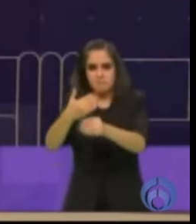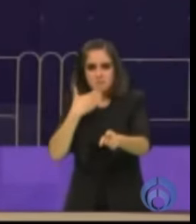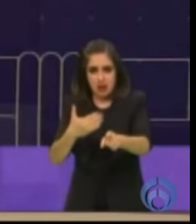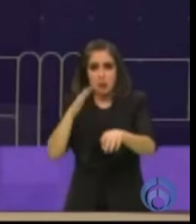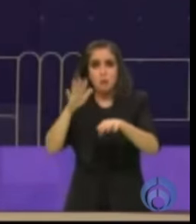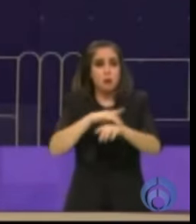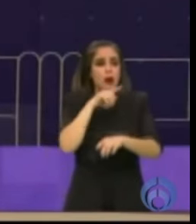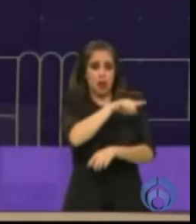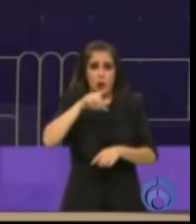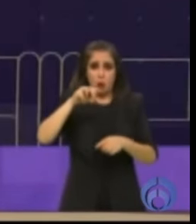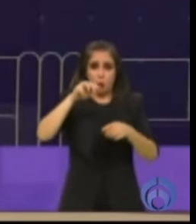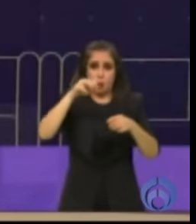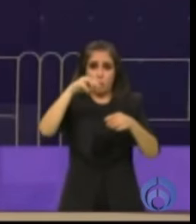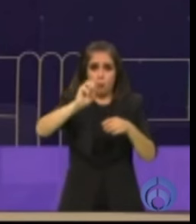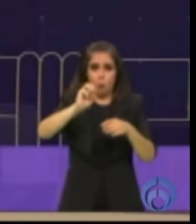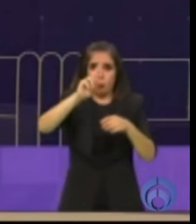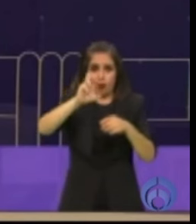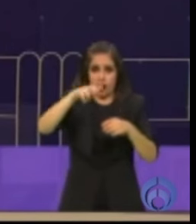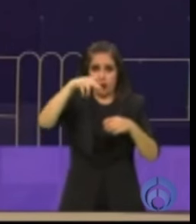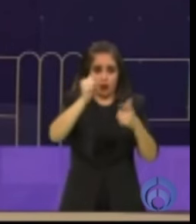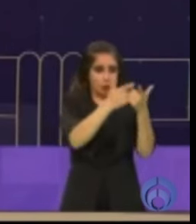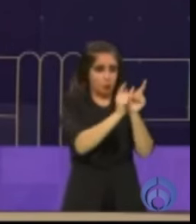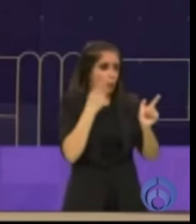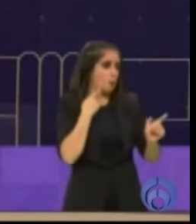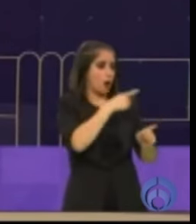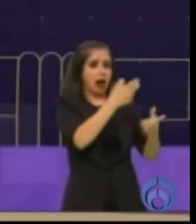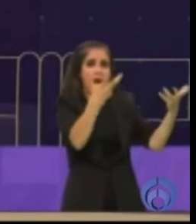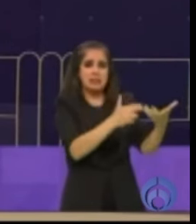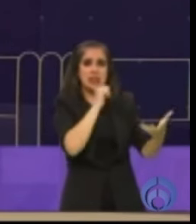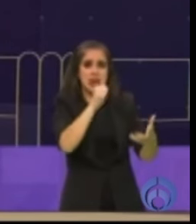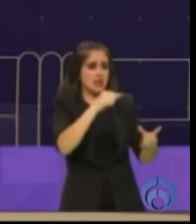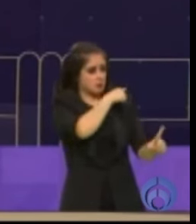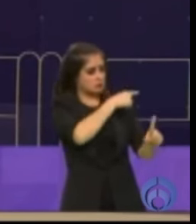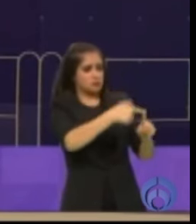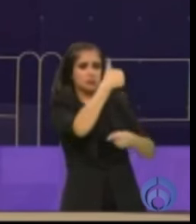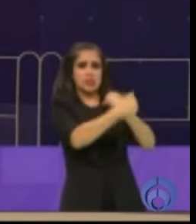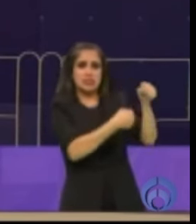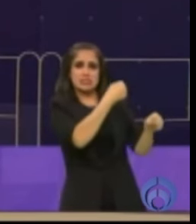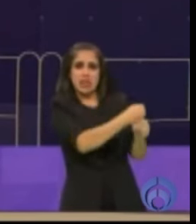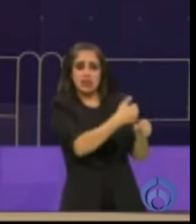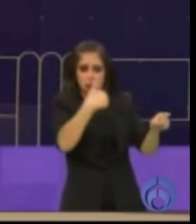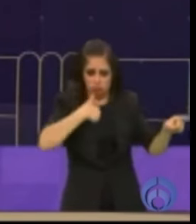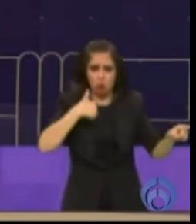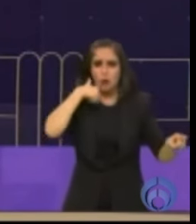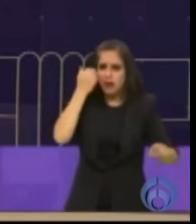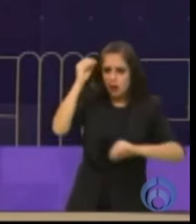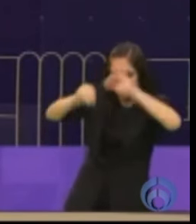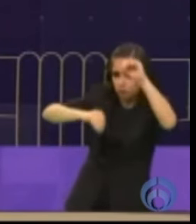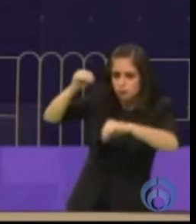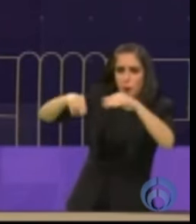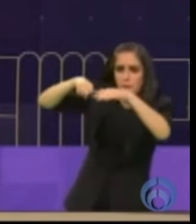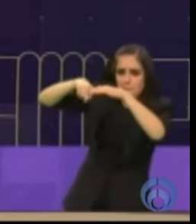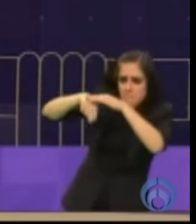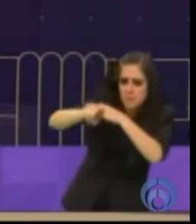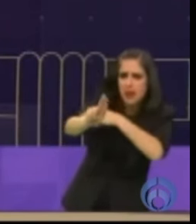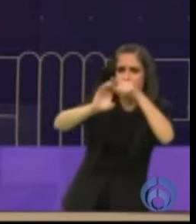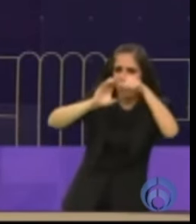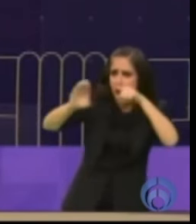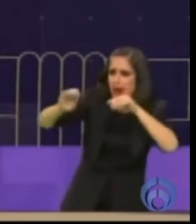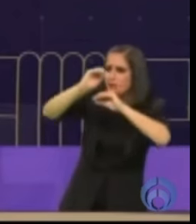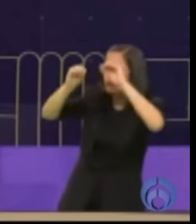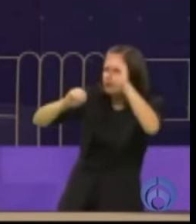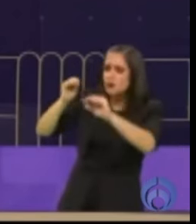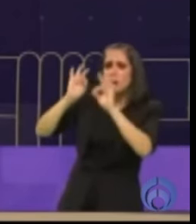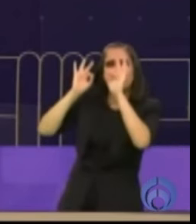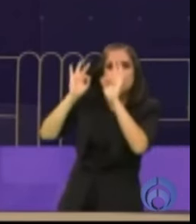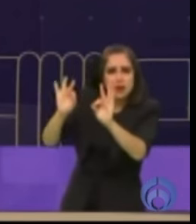es el temperamento. Estos debates ayudan a conocer el temperamento de las personas. Ayer vimos a un Taboada